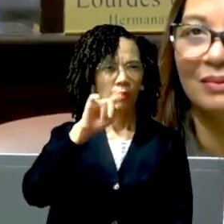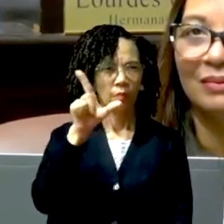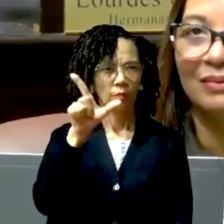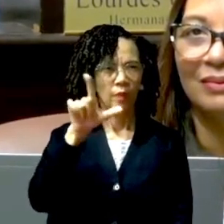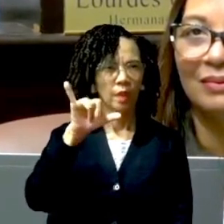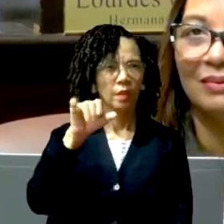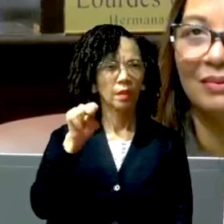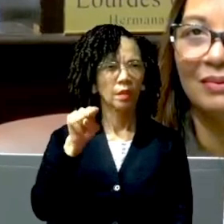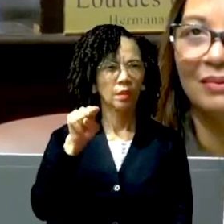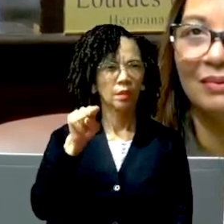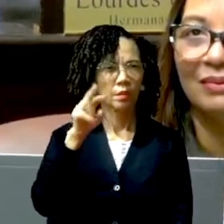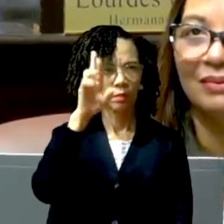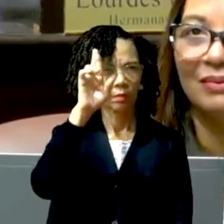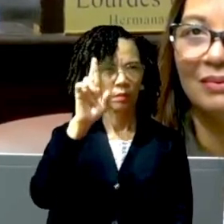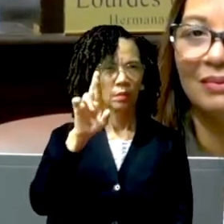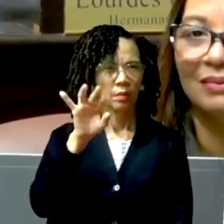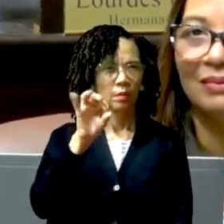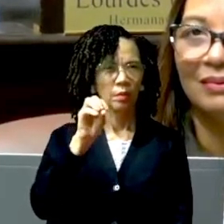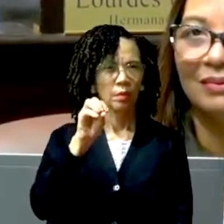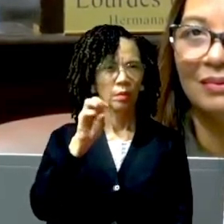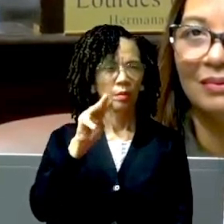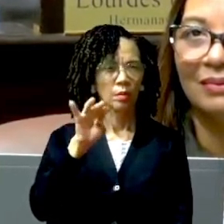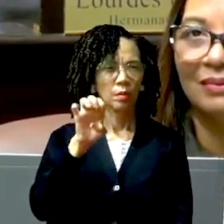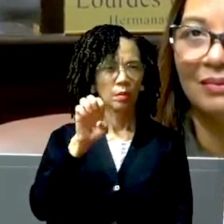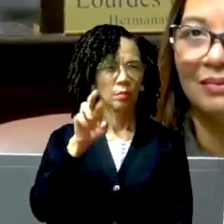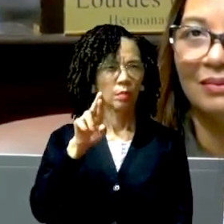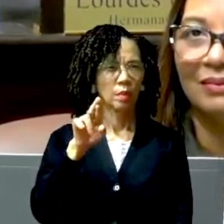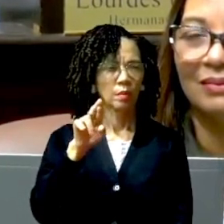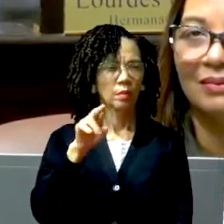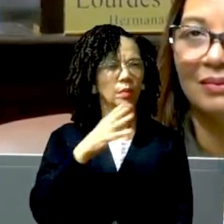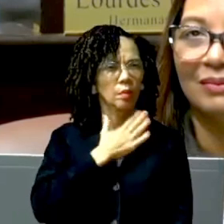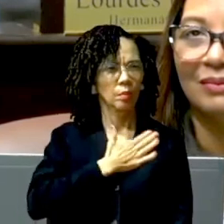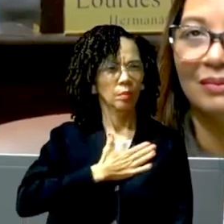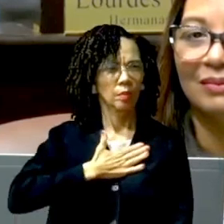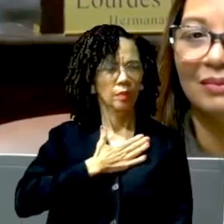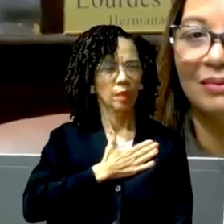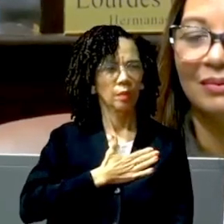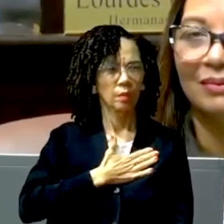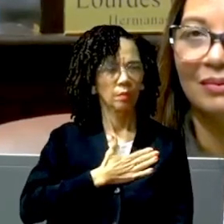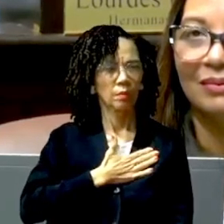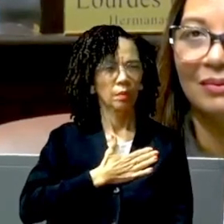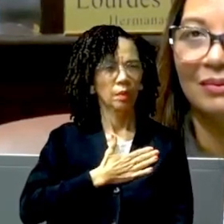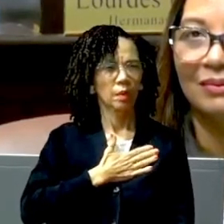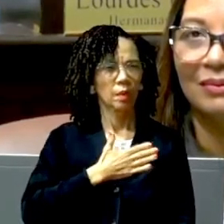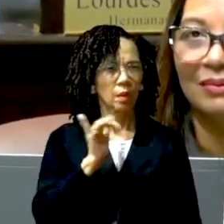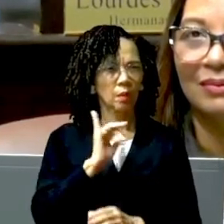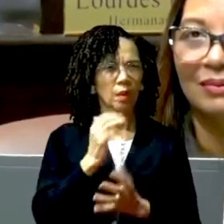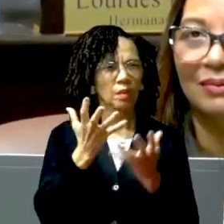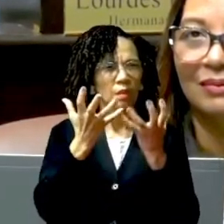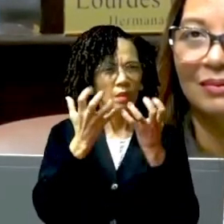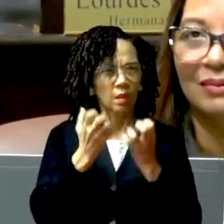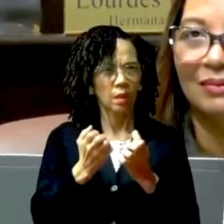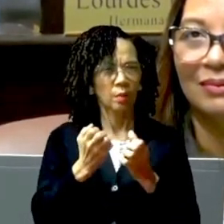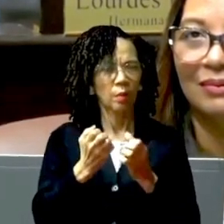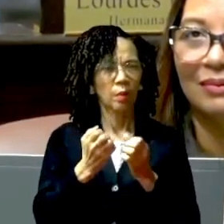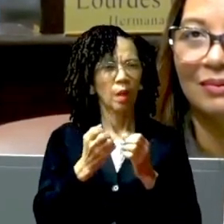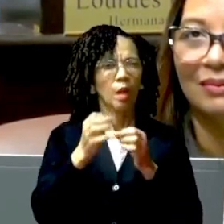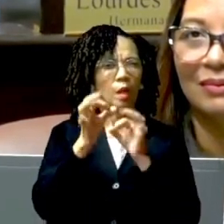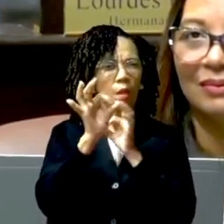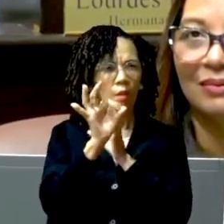de nuestro senador a acompañarle en las honras fúnebres que serán su cadáver,